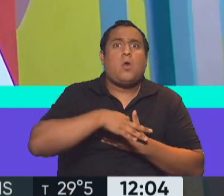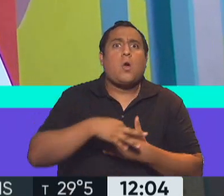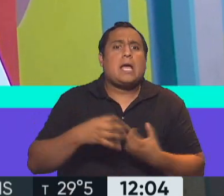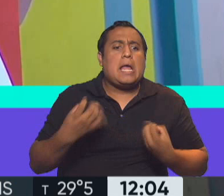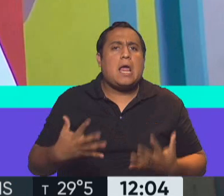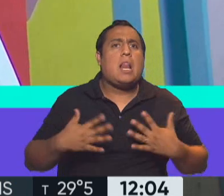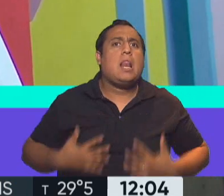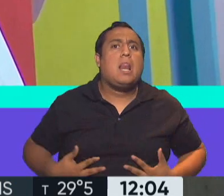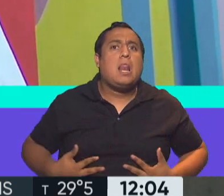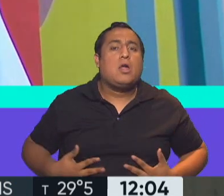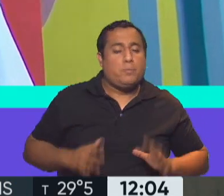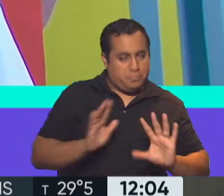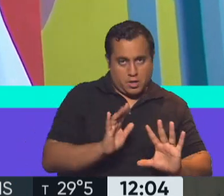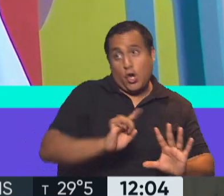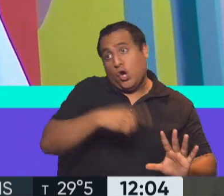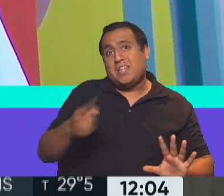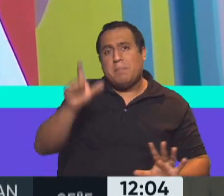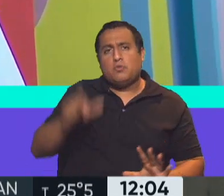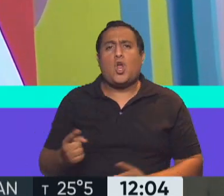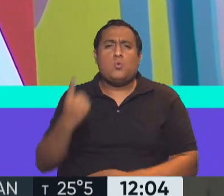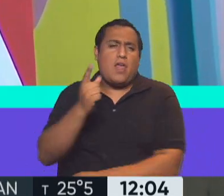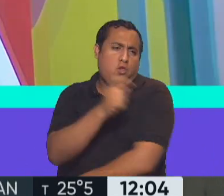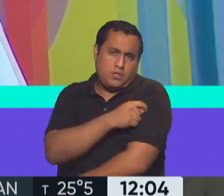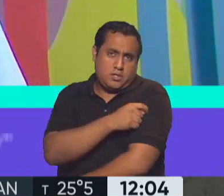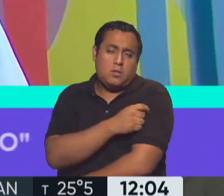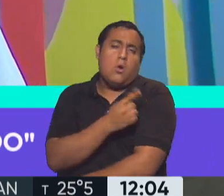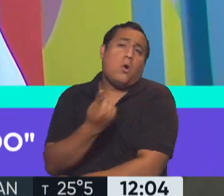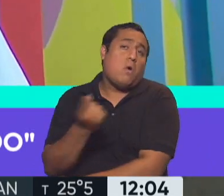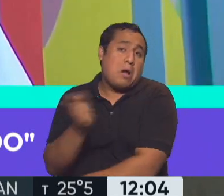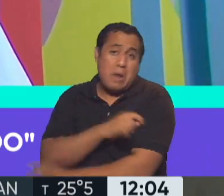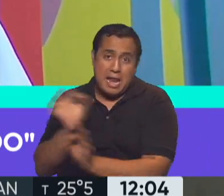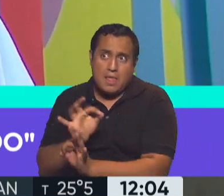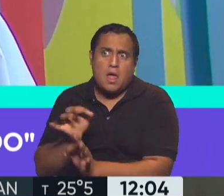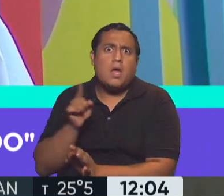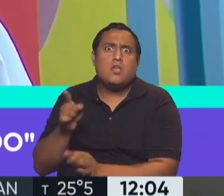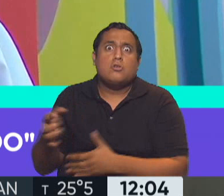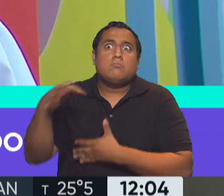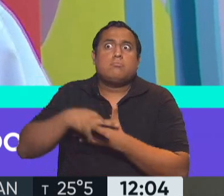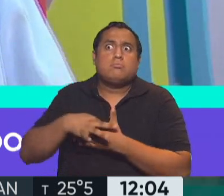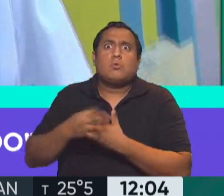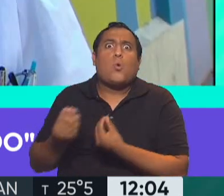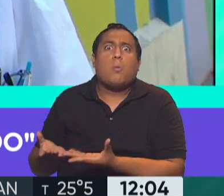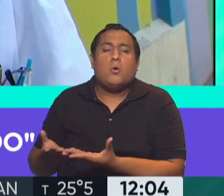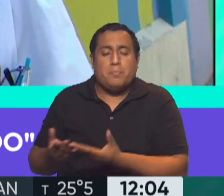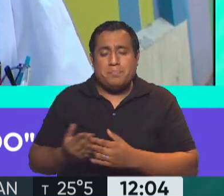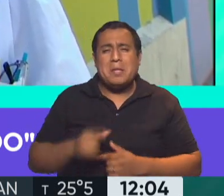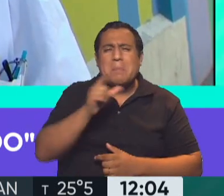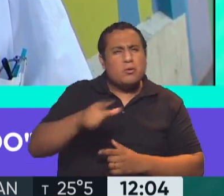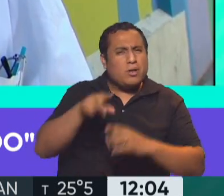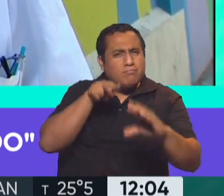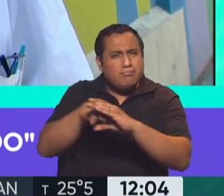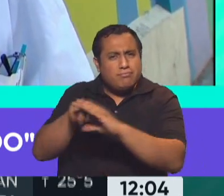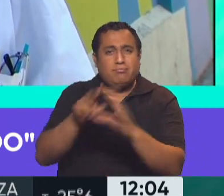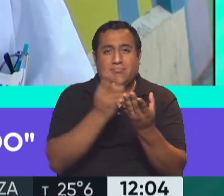¿Y cómo lleva hoy la enfermedad la gente que tiene una dosis de la vacuna o ni siquiera ninguna? Los casos que se internan y habitualmente que pasan a